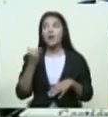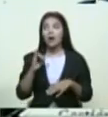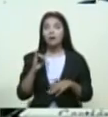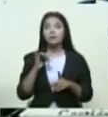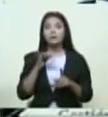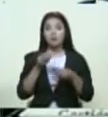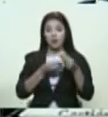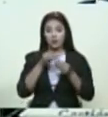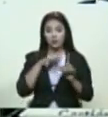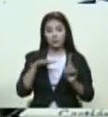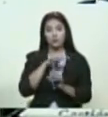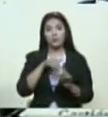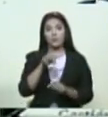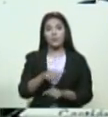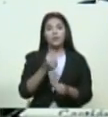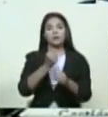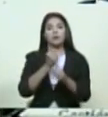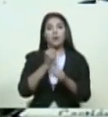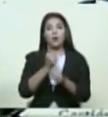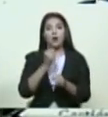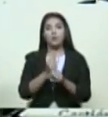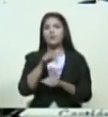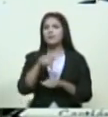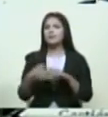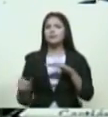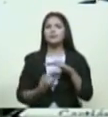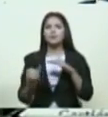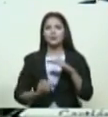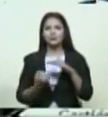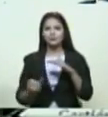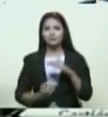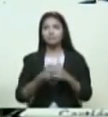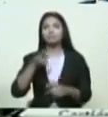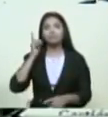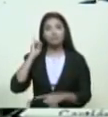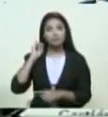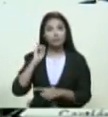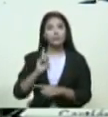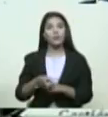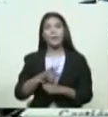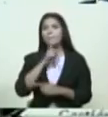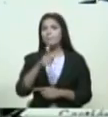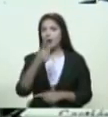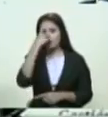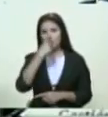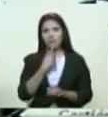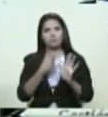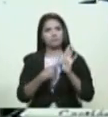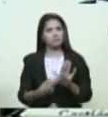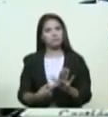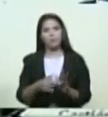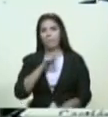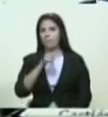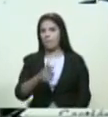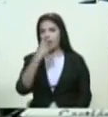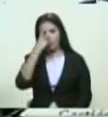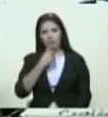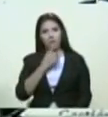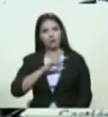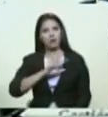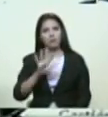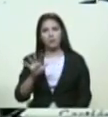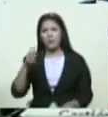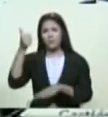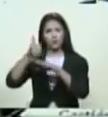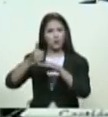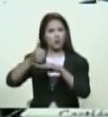esto, funcionarios de esta institución debieron haber tenido un mal ejemplo de máximas autoridades.